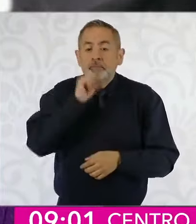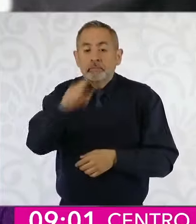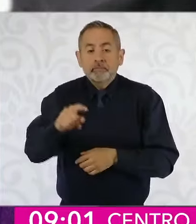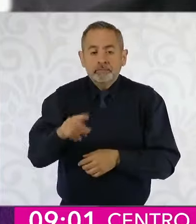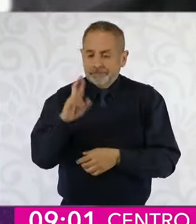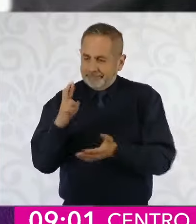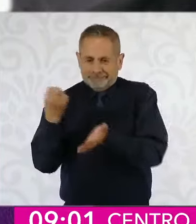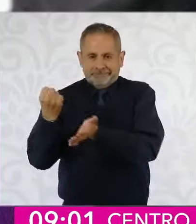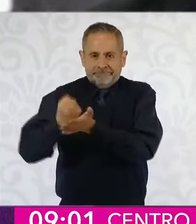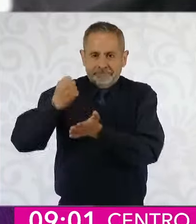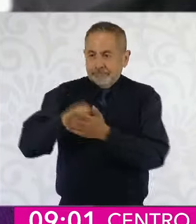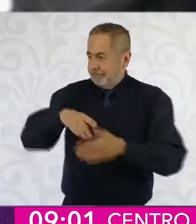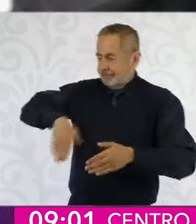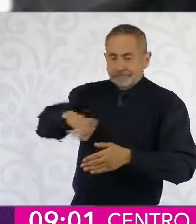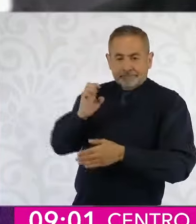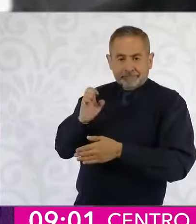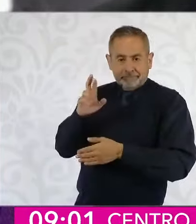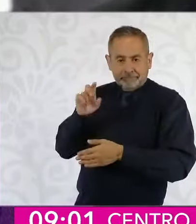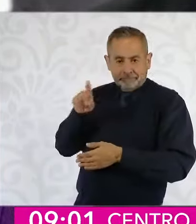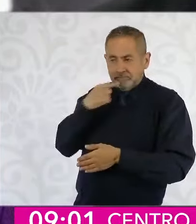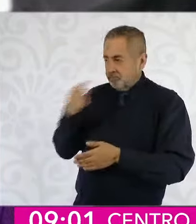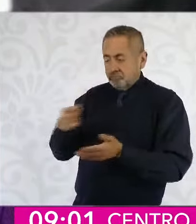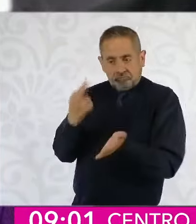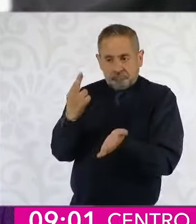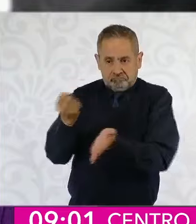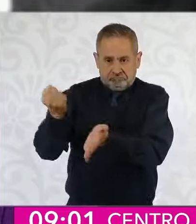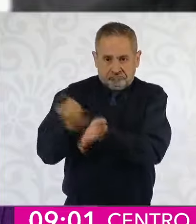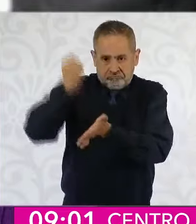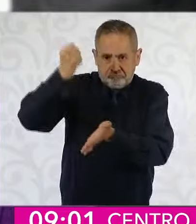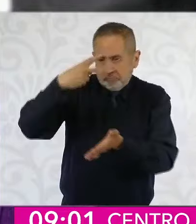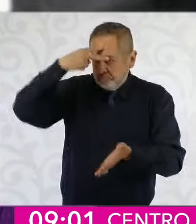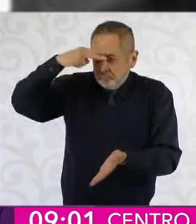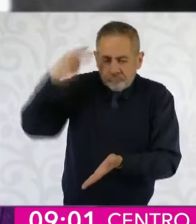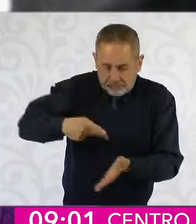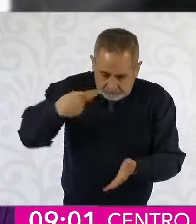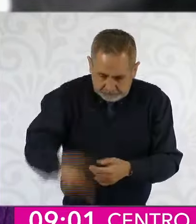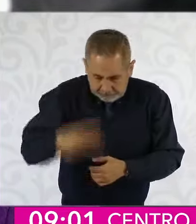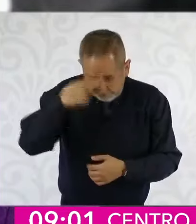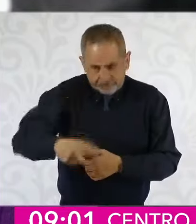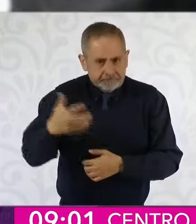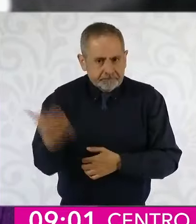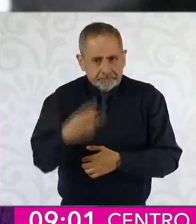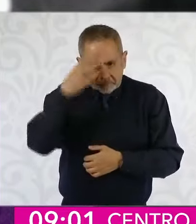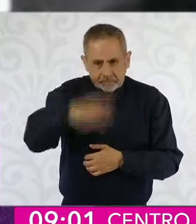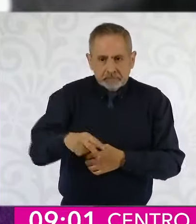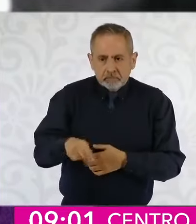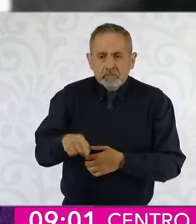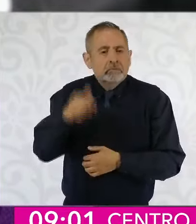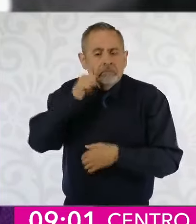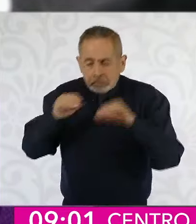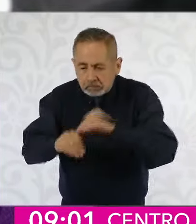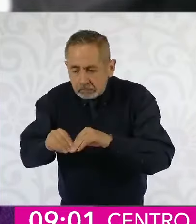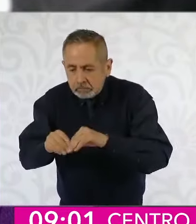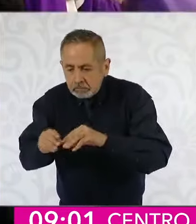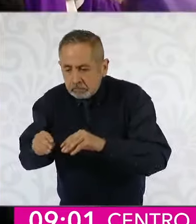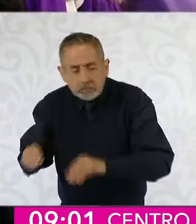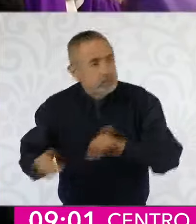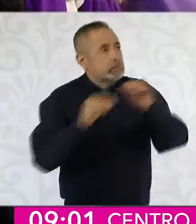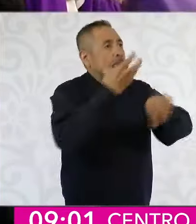que Marcelo ha hecho pues un hincapié importante en que muchas de las patentes que se crean en México se registran en Estados